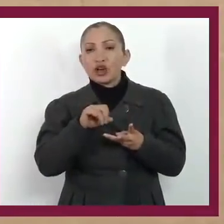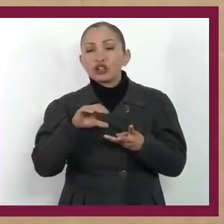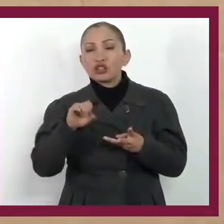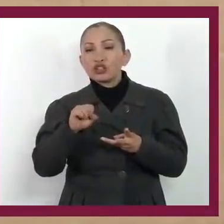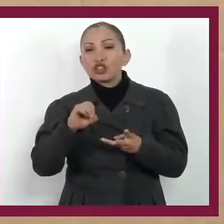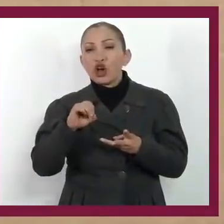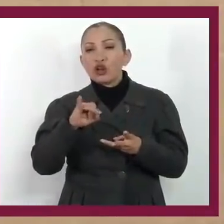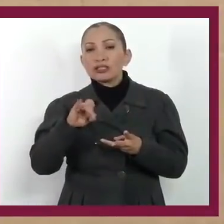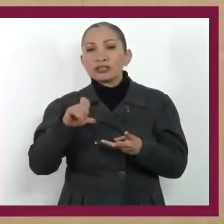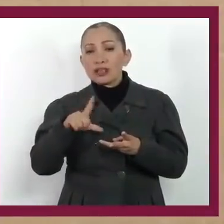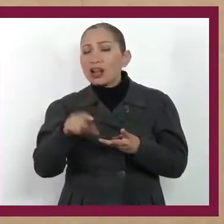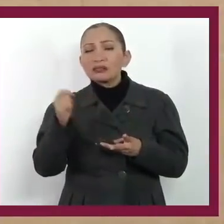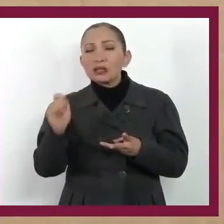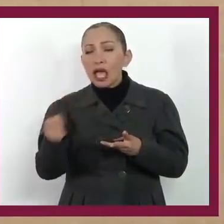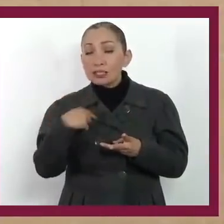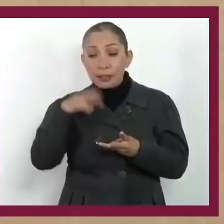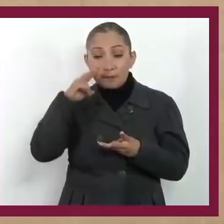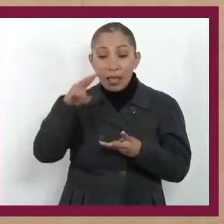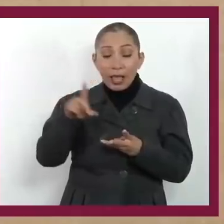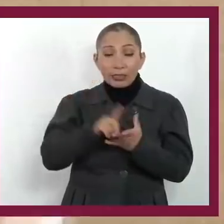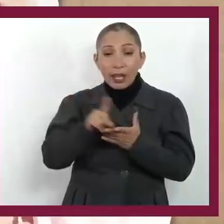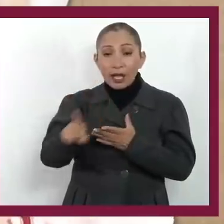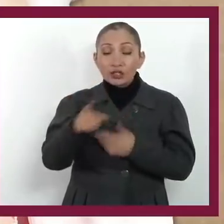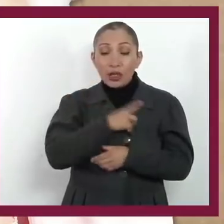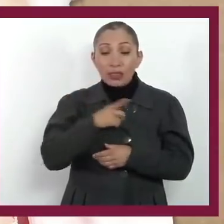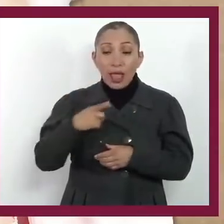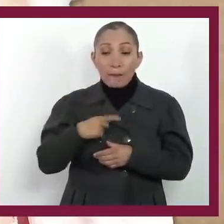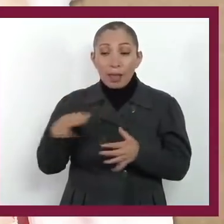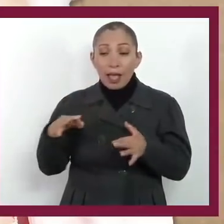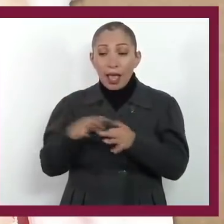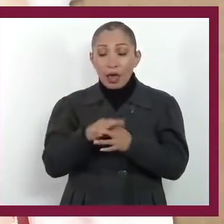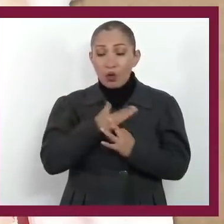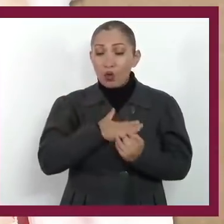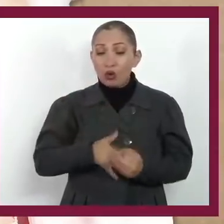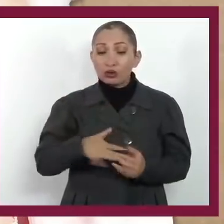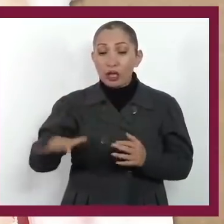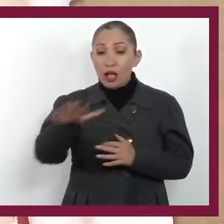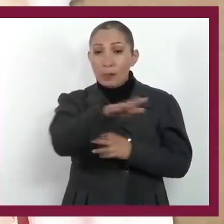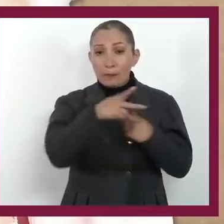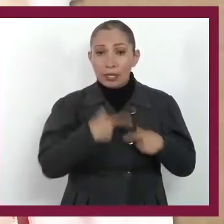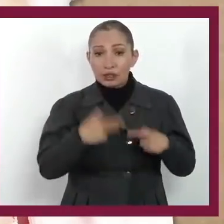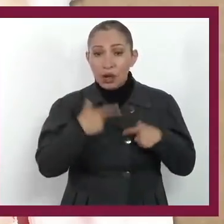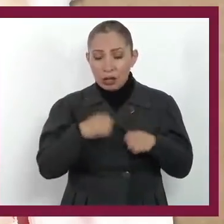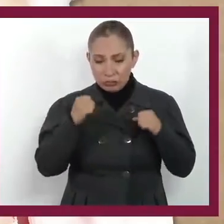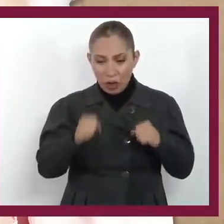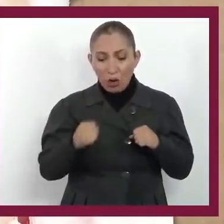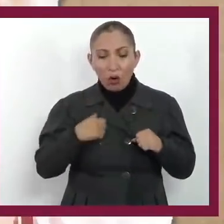la ciudadanía, que atiende los derechos y los deberes vinculados a la justicia social y a